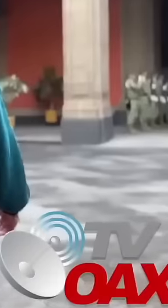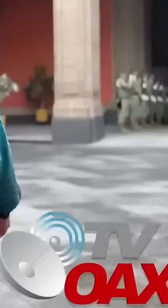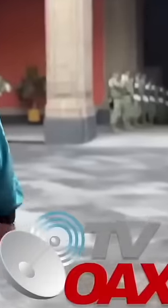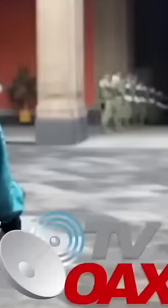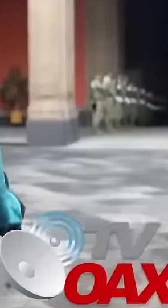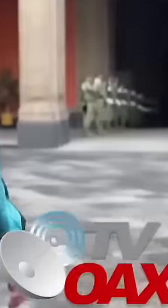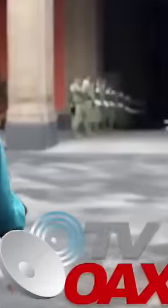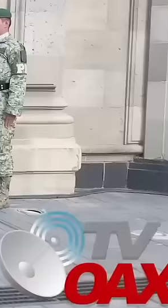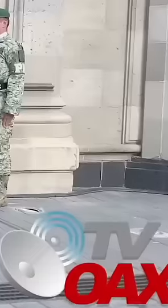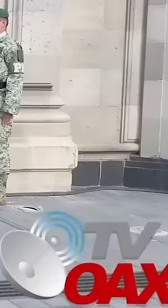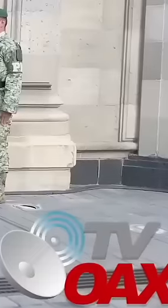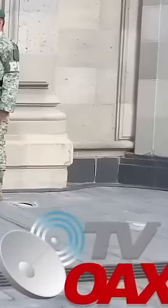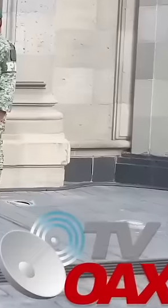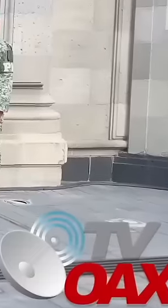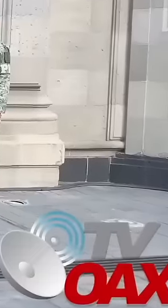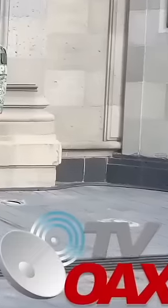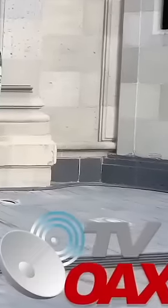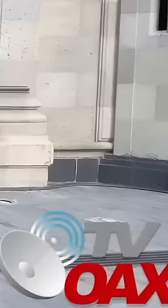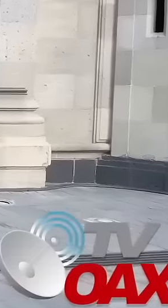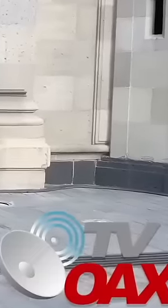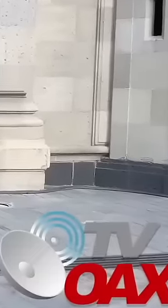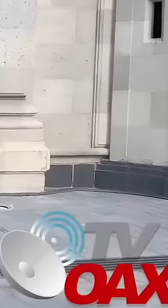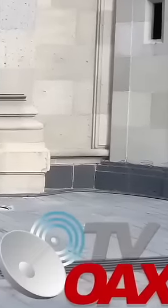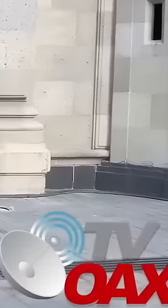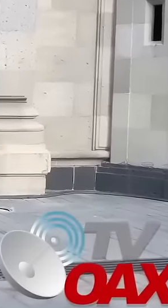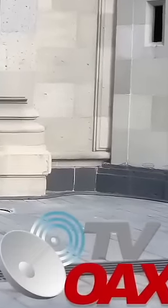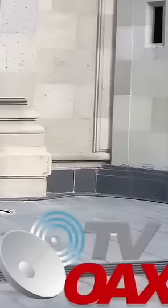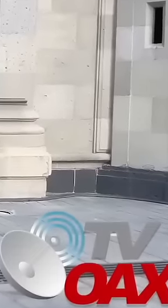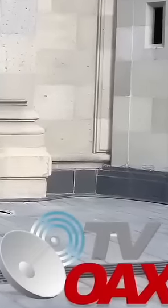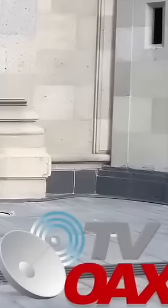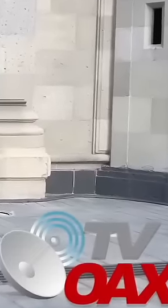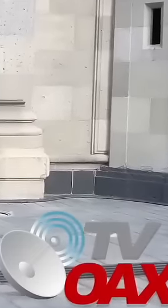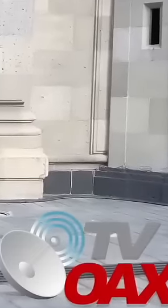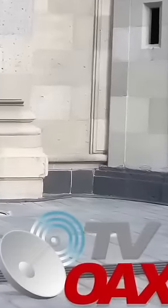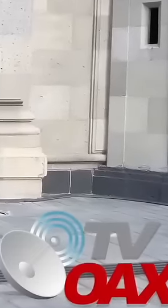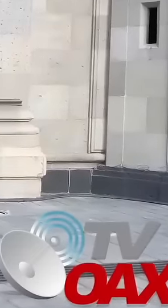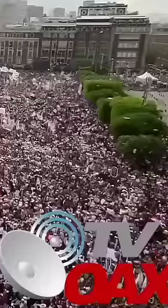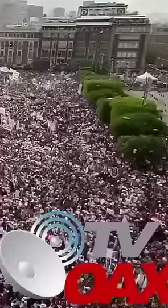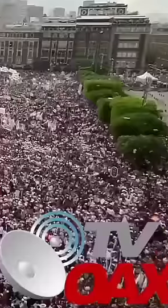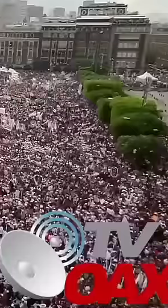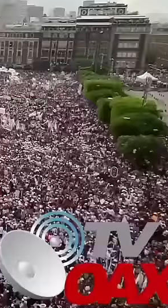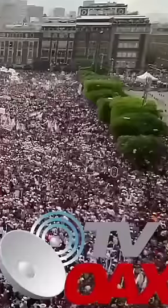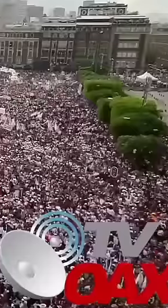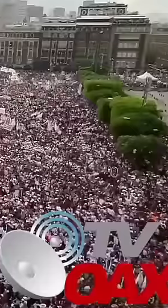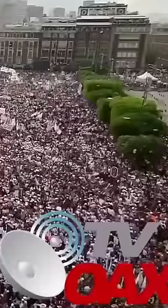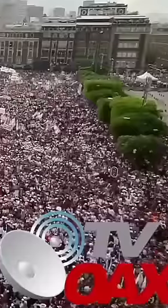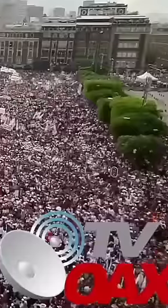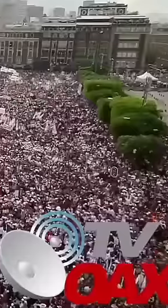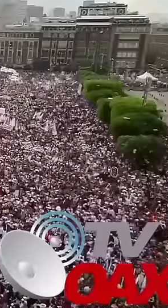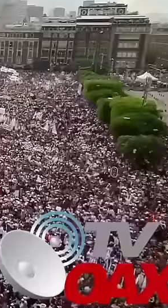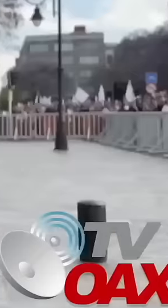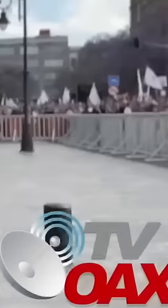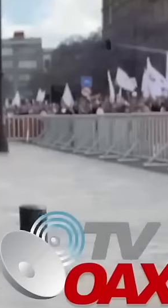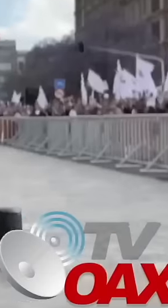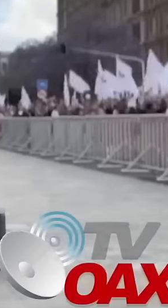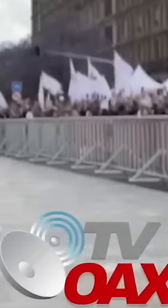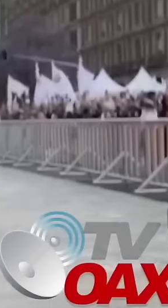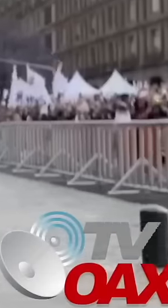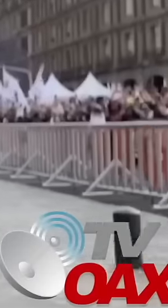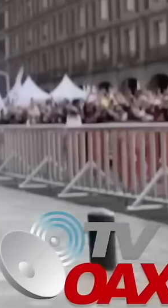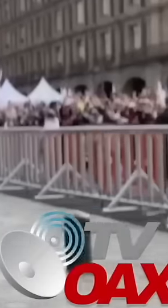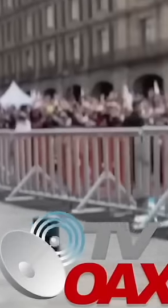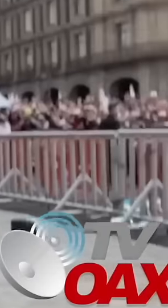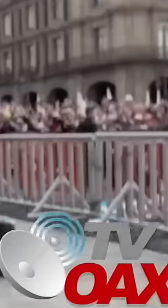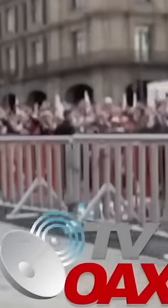lo respalda. Tanto es el amor y cariño que le demuestran que los mismos mexicanos curiosos y